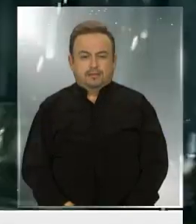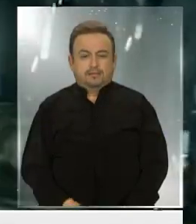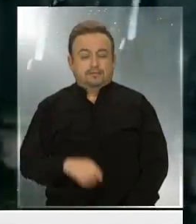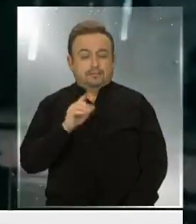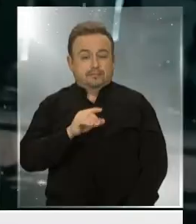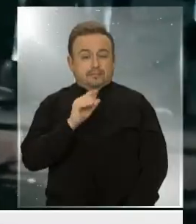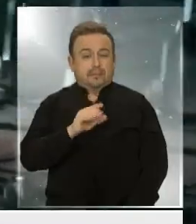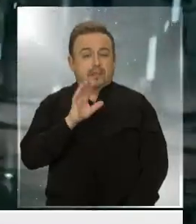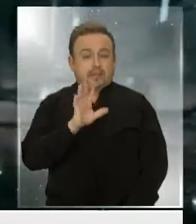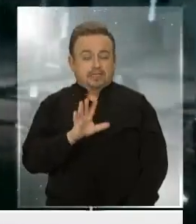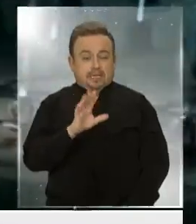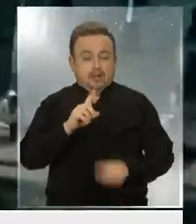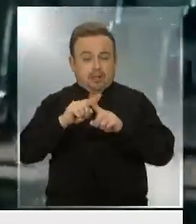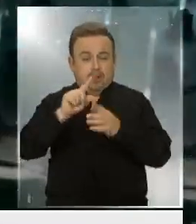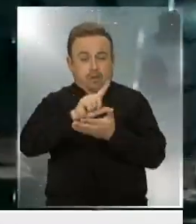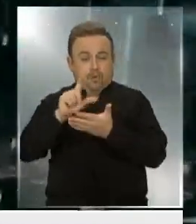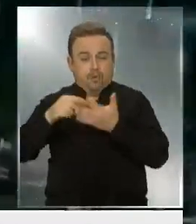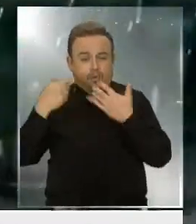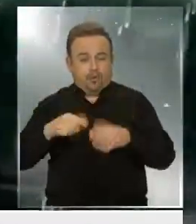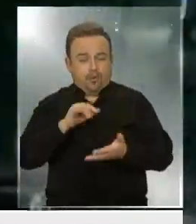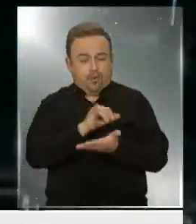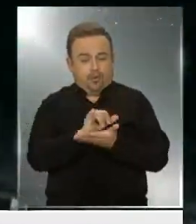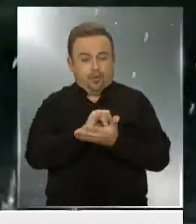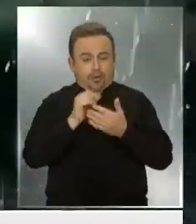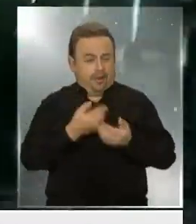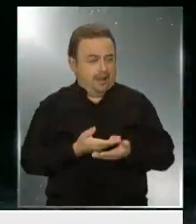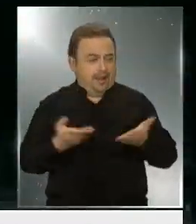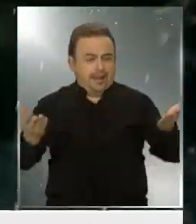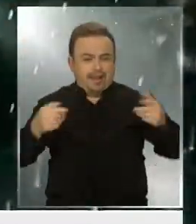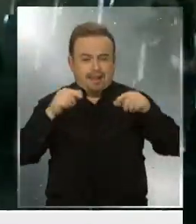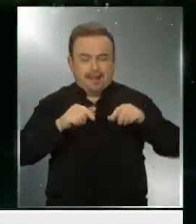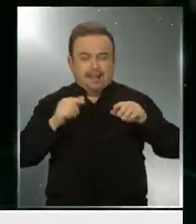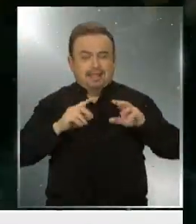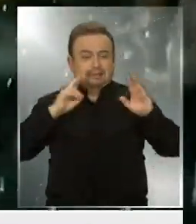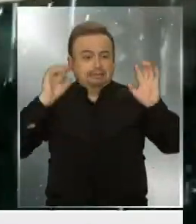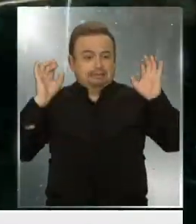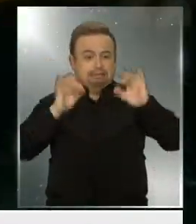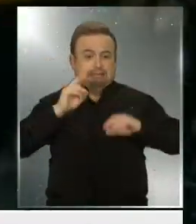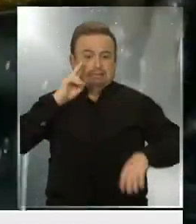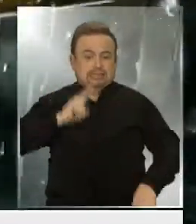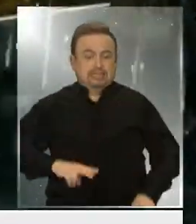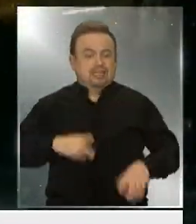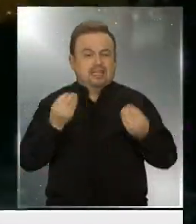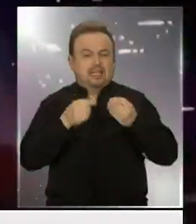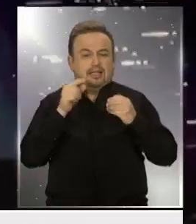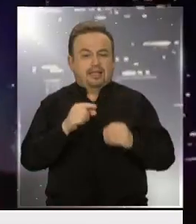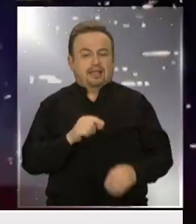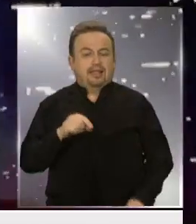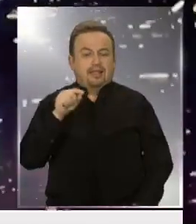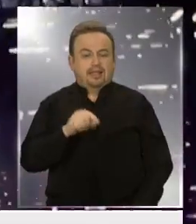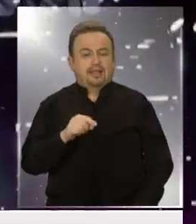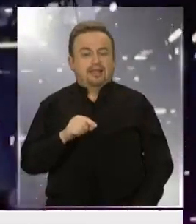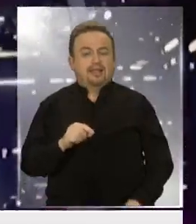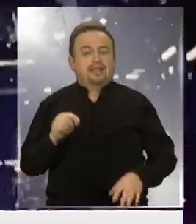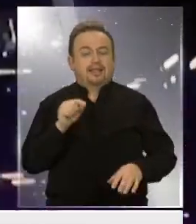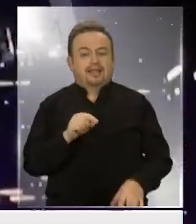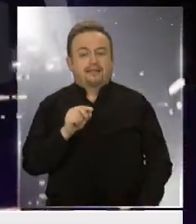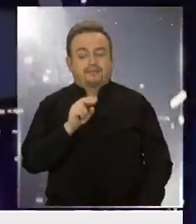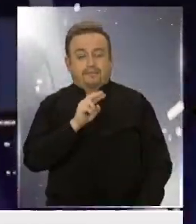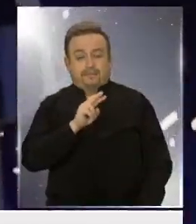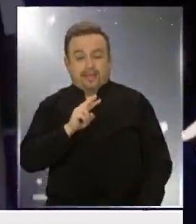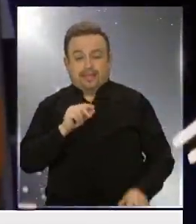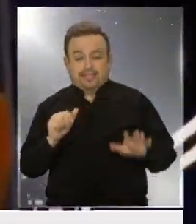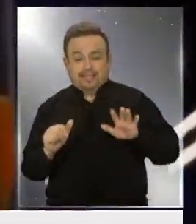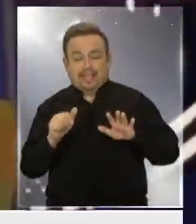En 5 puntos distintos de New York, al aire libre y casi sin público, se realizó la 36ª versión de